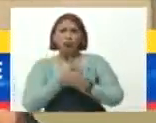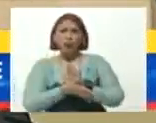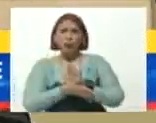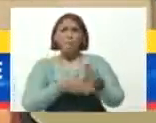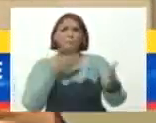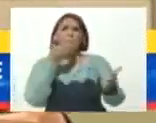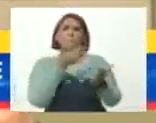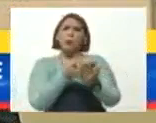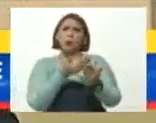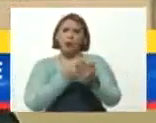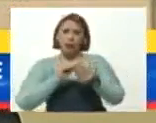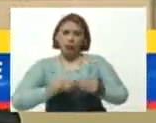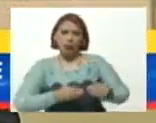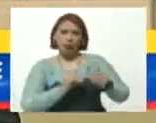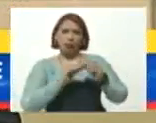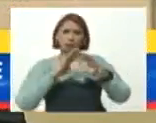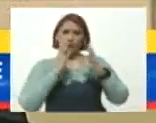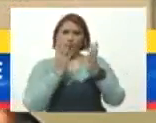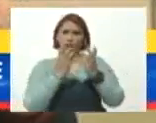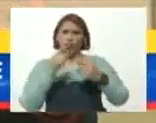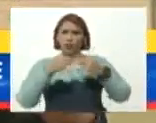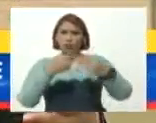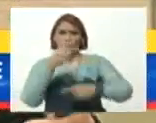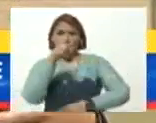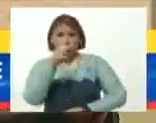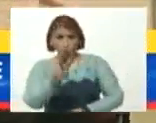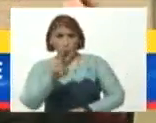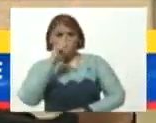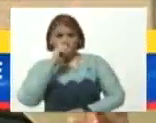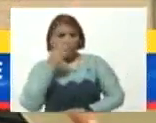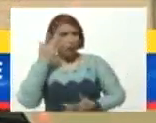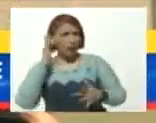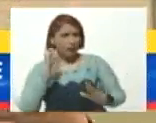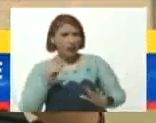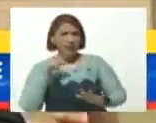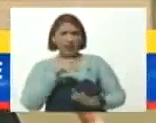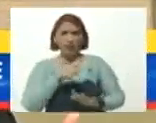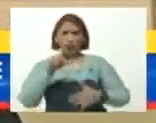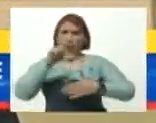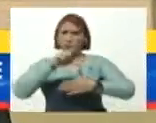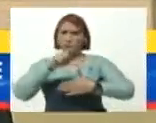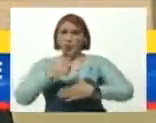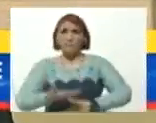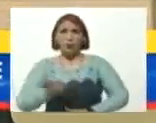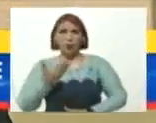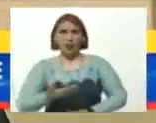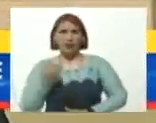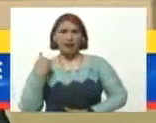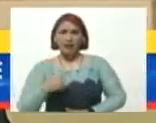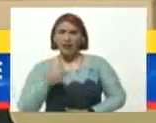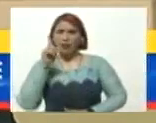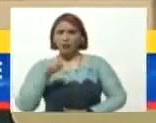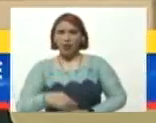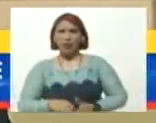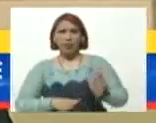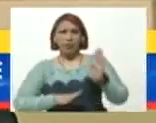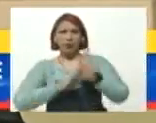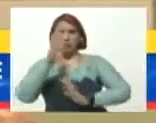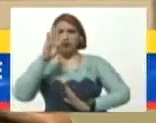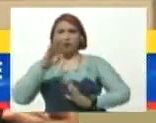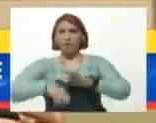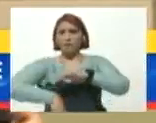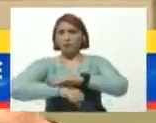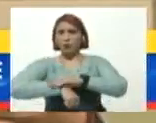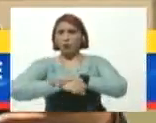de realizar un mundial a cada 2 años. ¿Qué le parece esto para Latinoamérica, la importancia que esto tiene y también para el desarrollo del